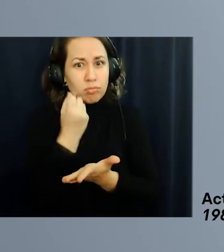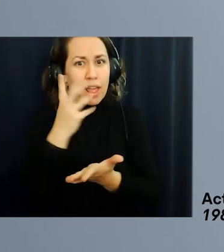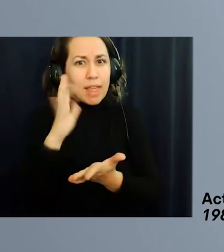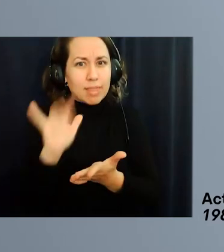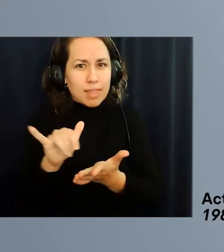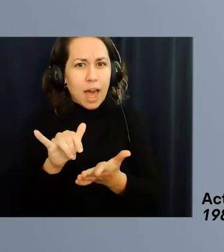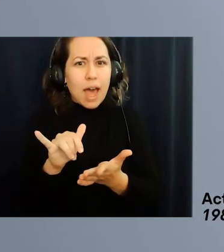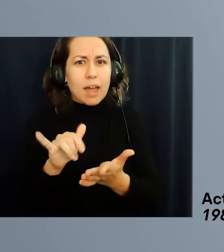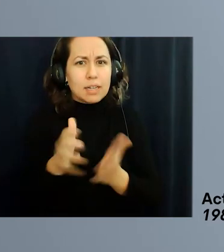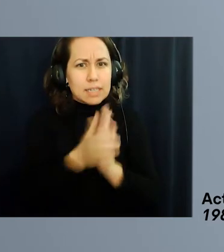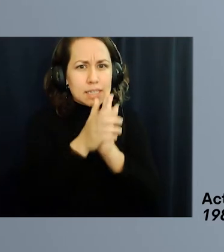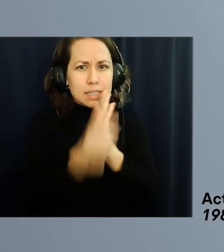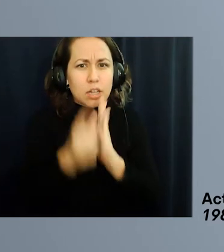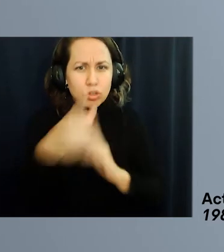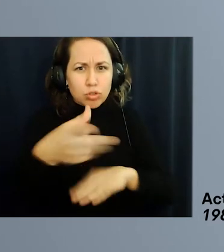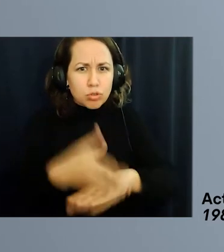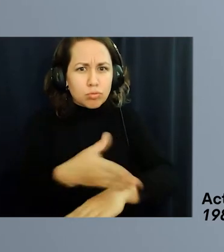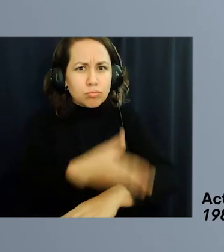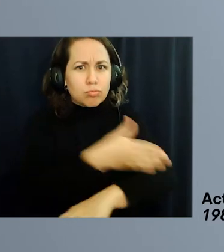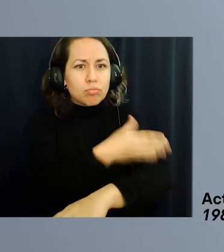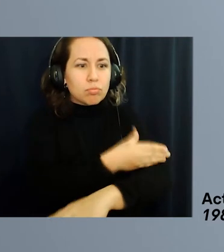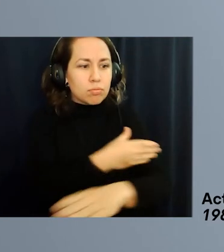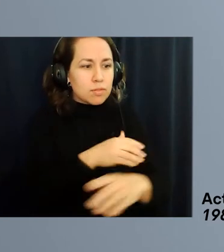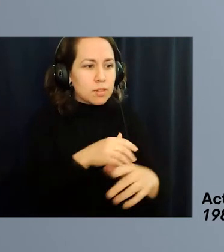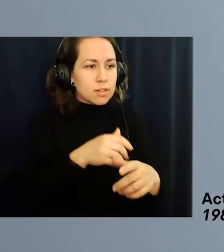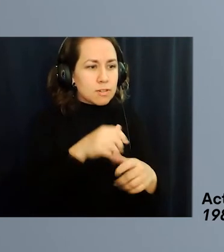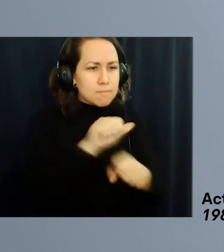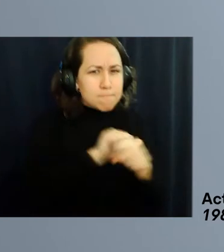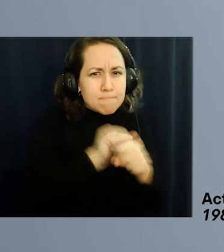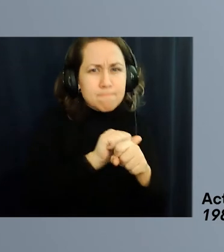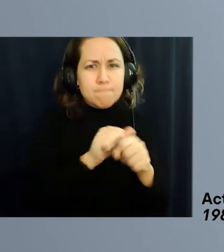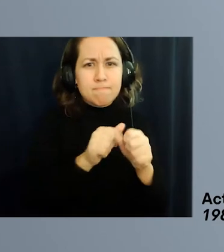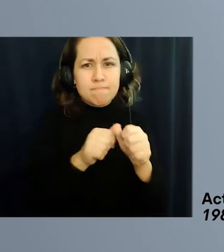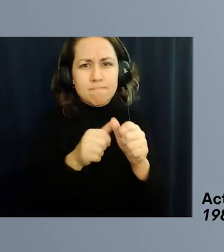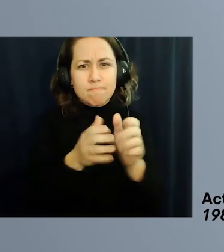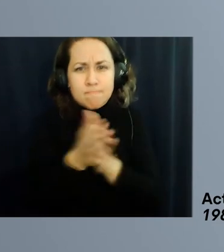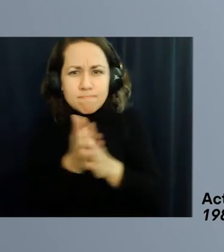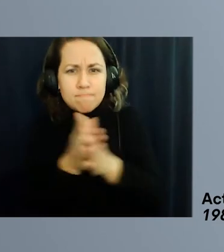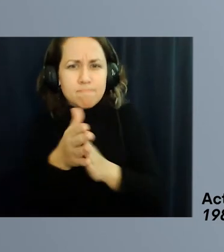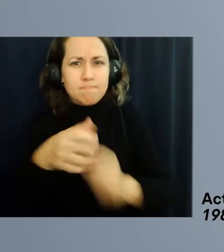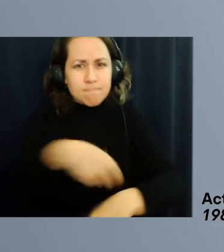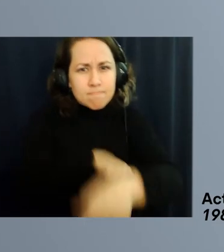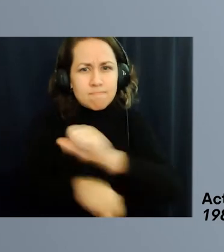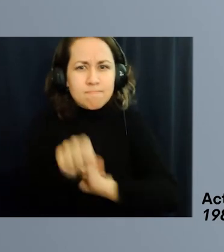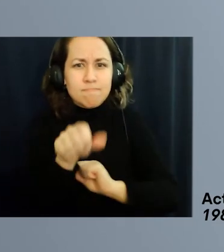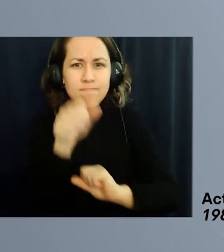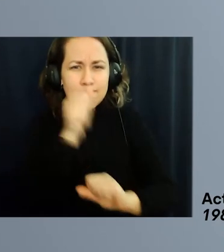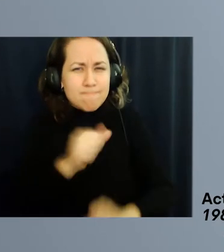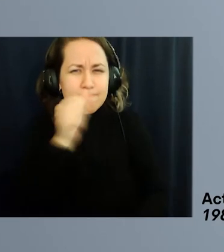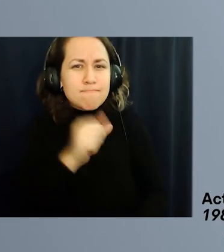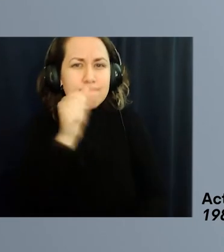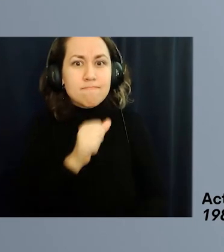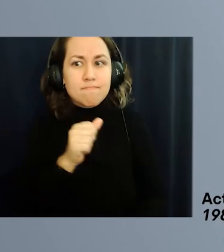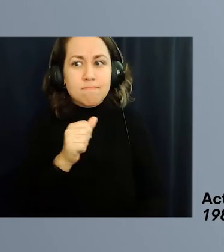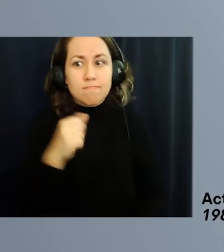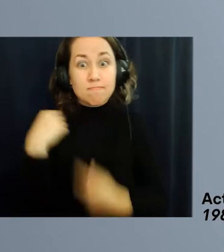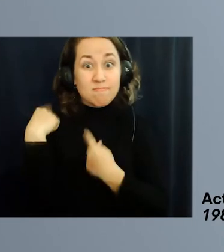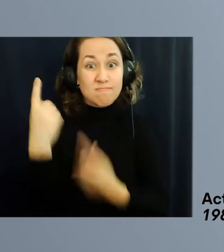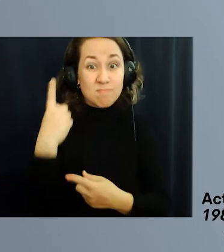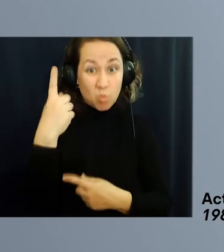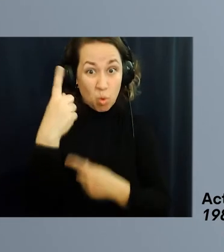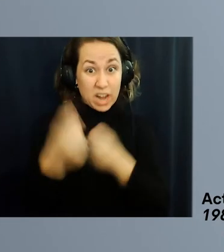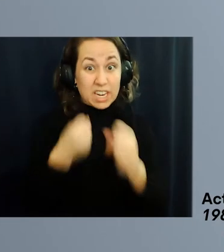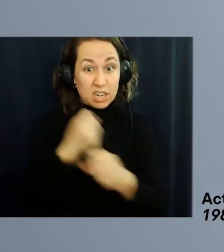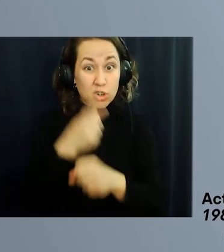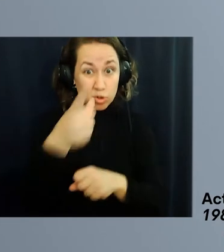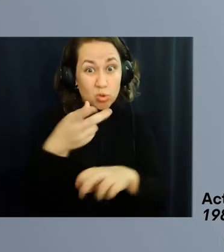ser imparable. Acepta mi bendición. Por favor, acepta mis felicitaciones en un excelente trabajo. Han hecho